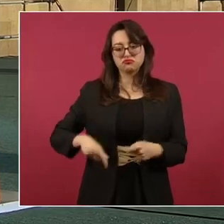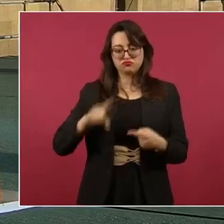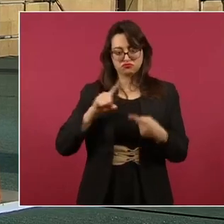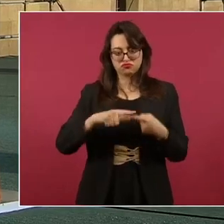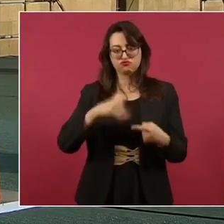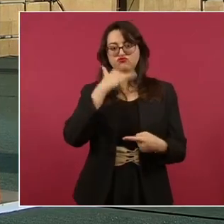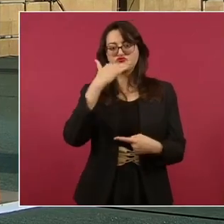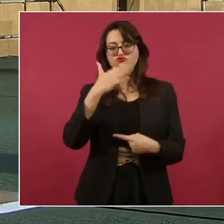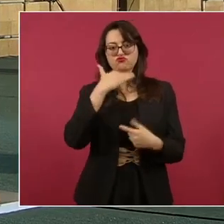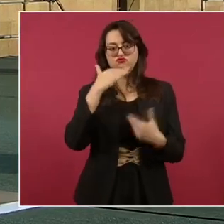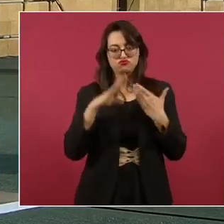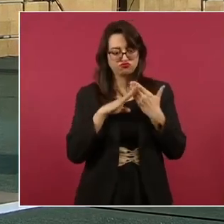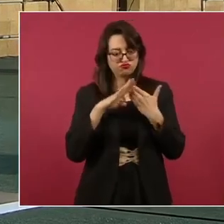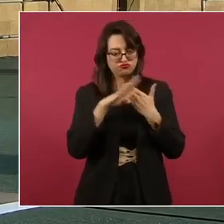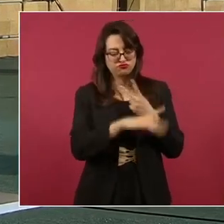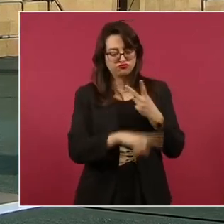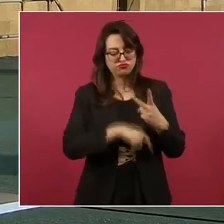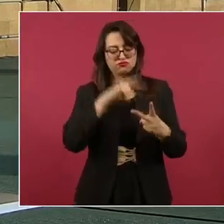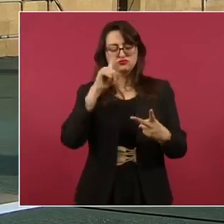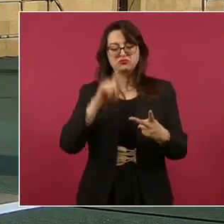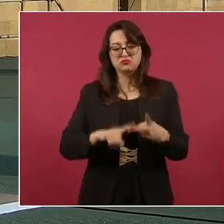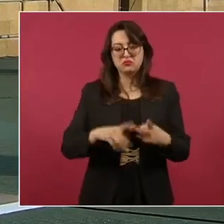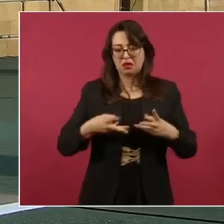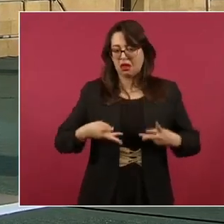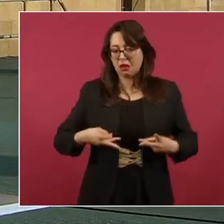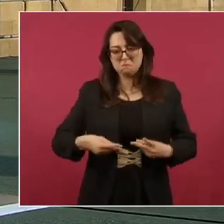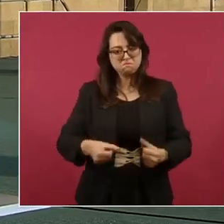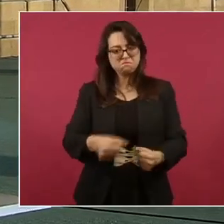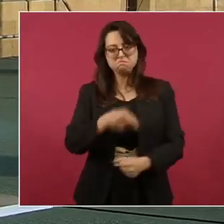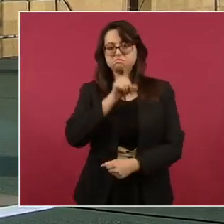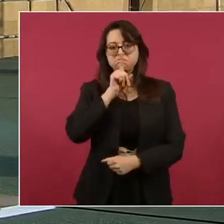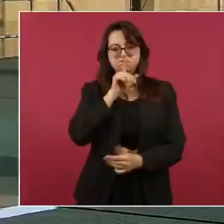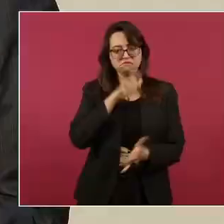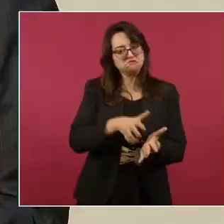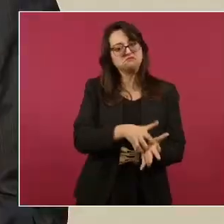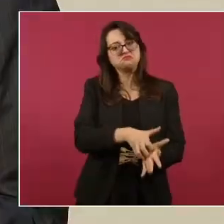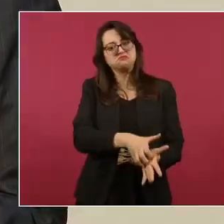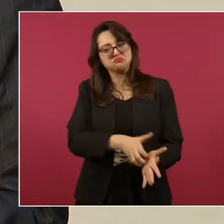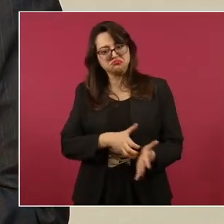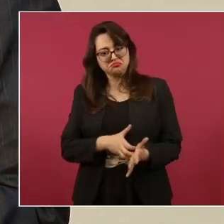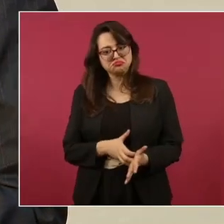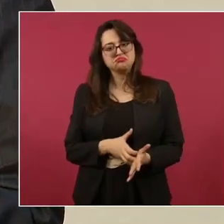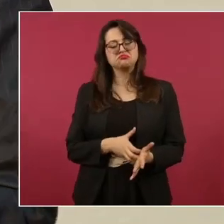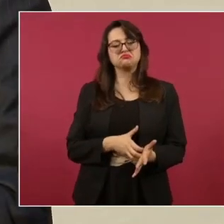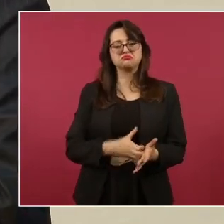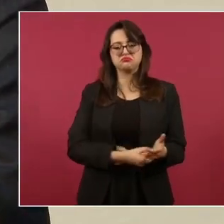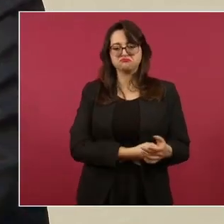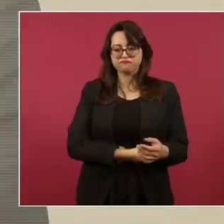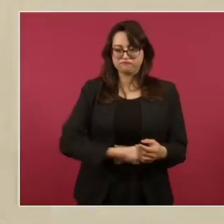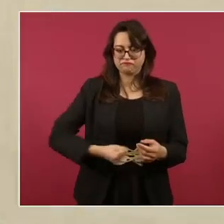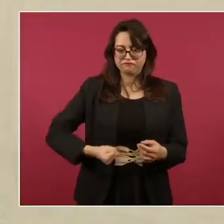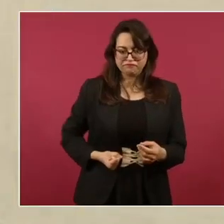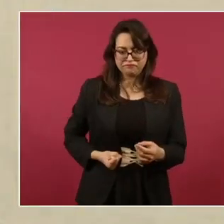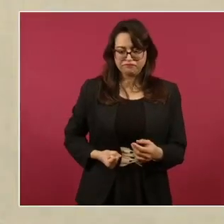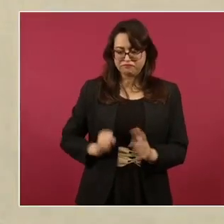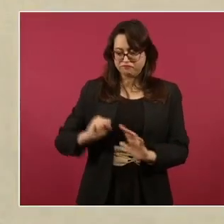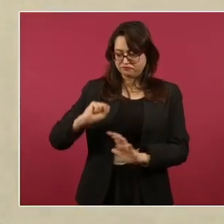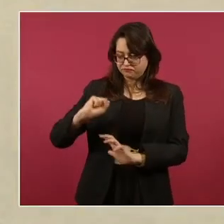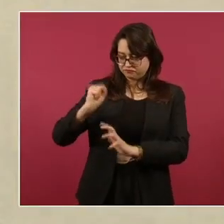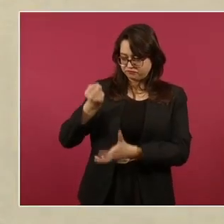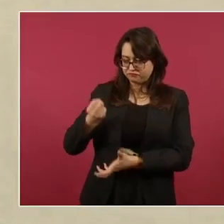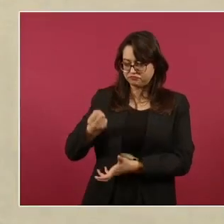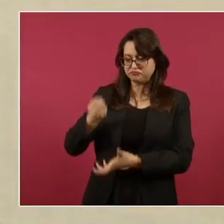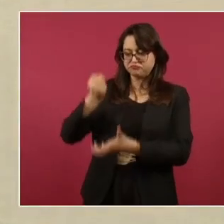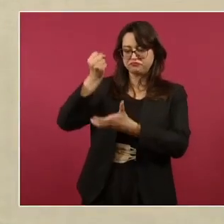Existe un gobierno austero, sin lujos, y todo lo ahorrado